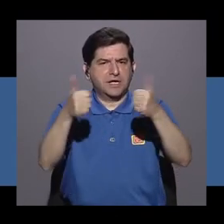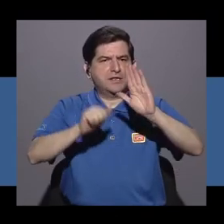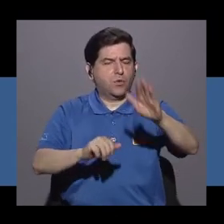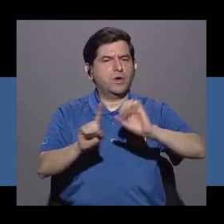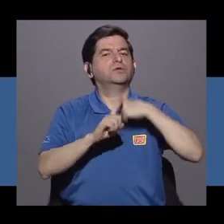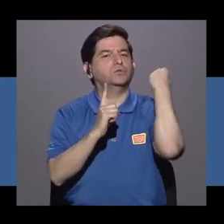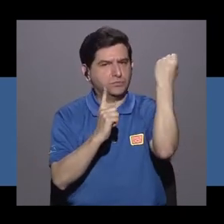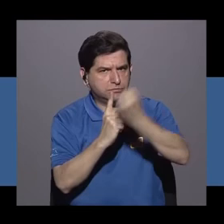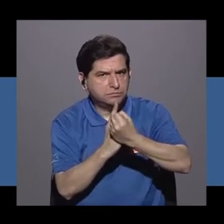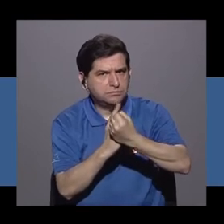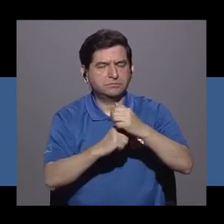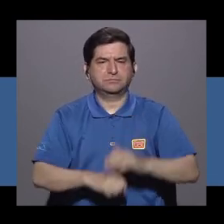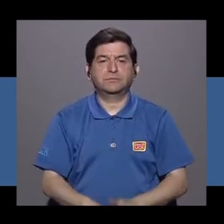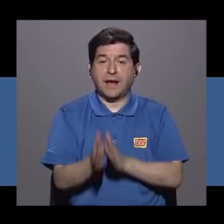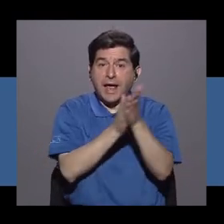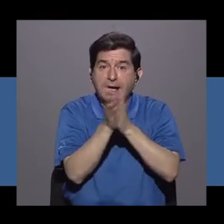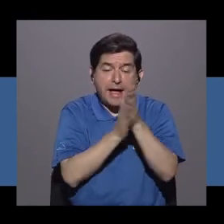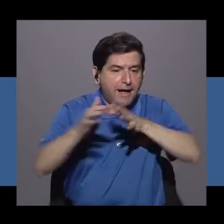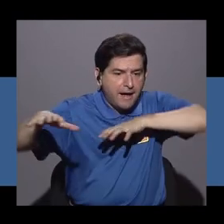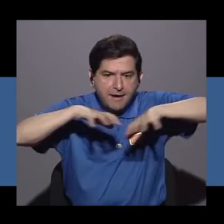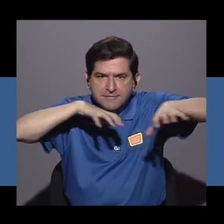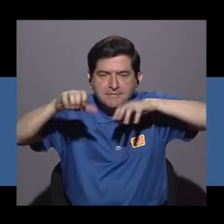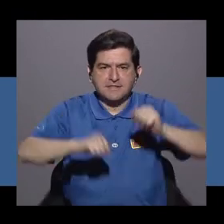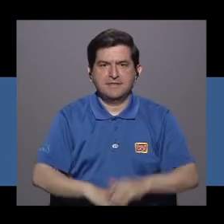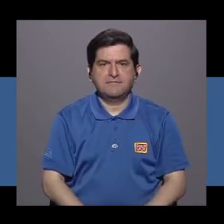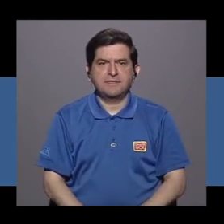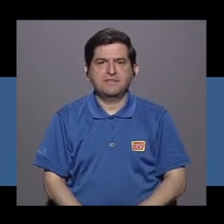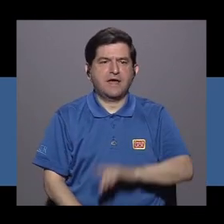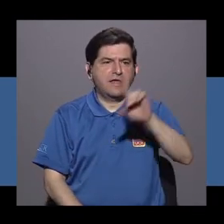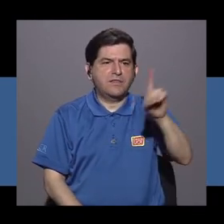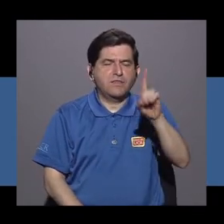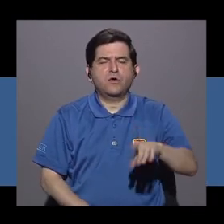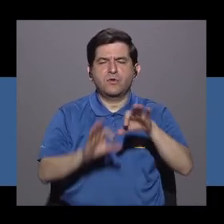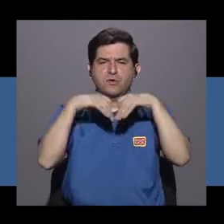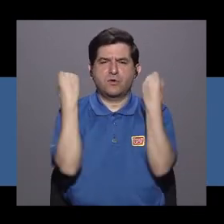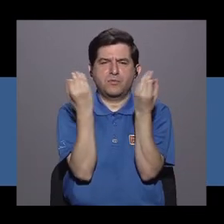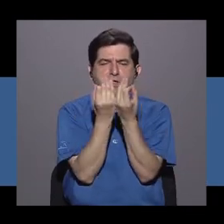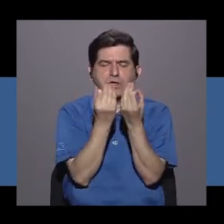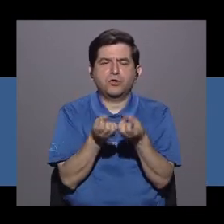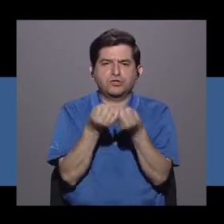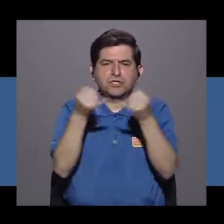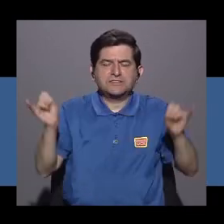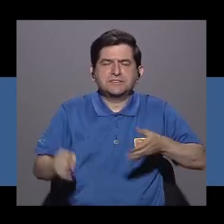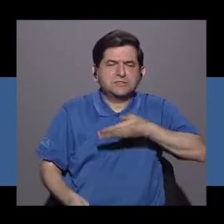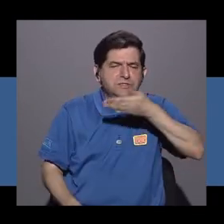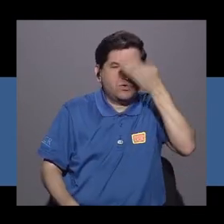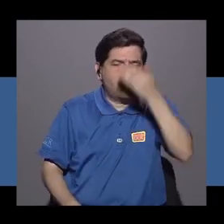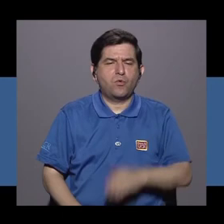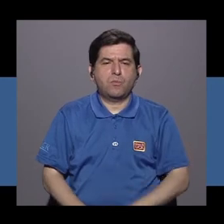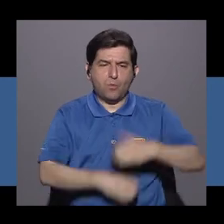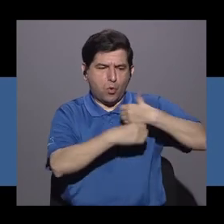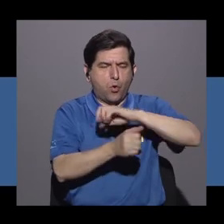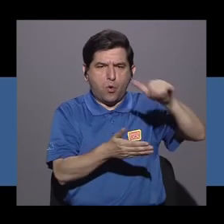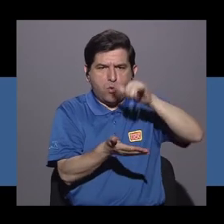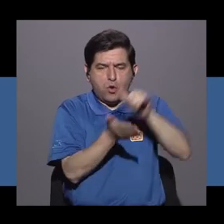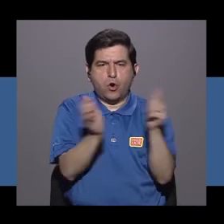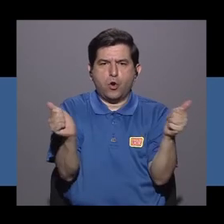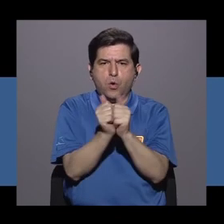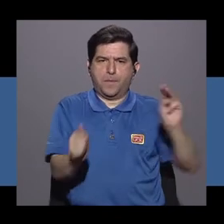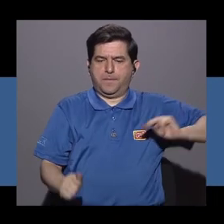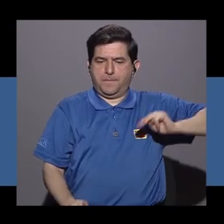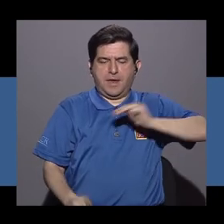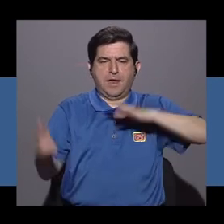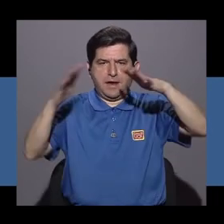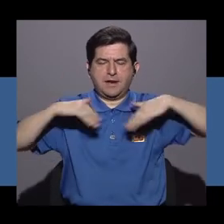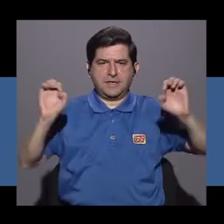cabo según sus posibilidades. Aproveche actividades como Domingos Familiares sin Humo, que organiza la Municipalidad de San José junto